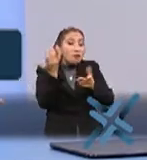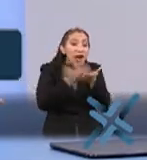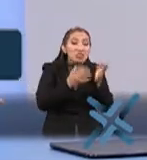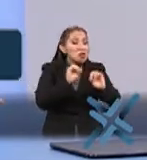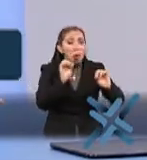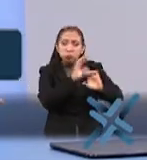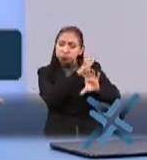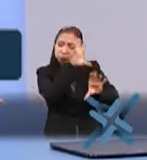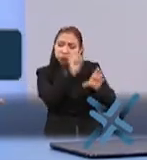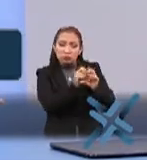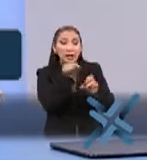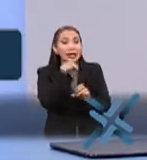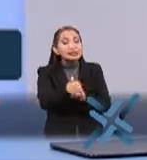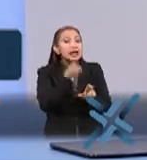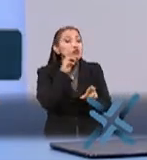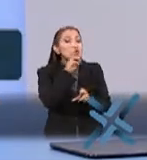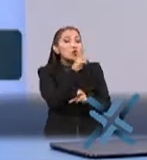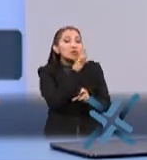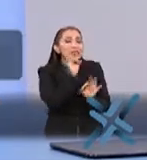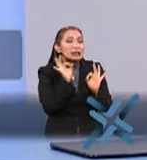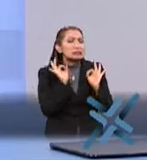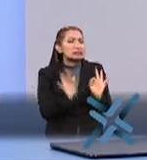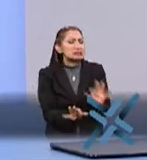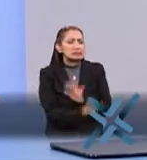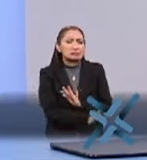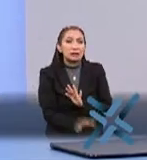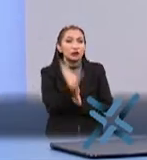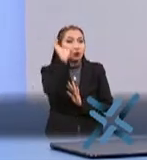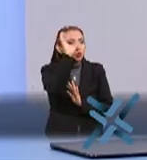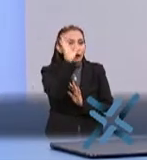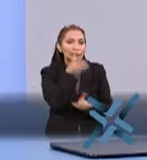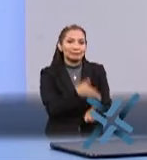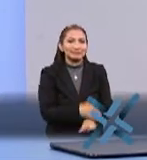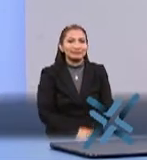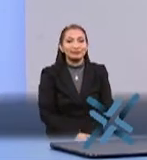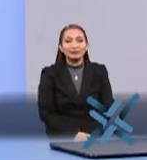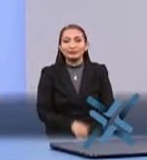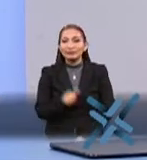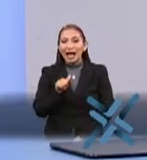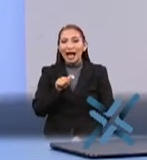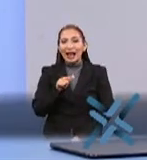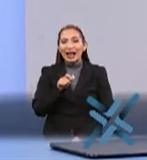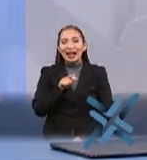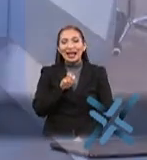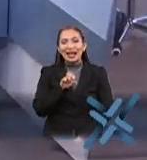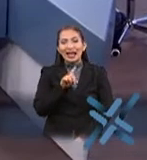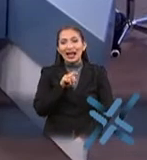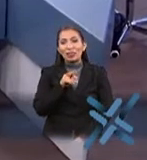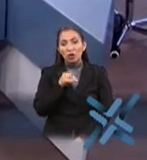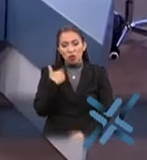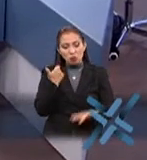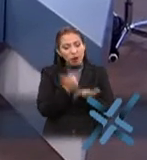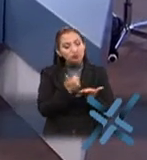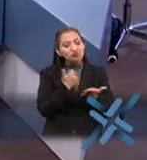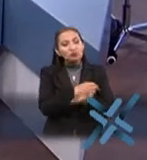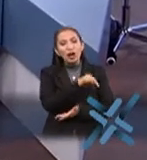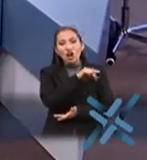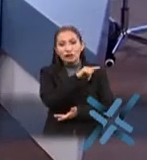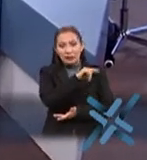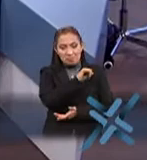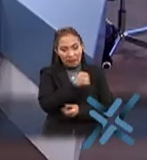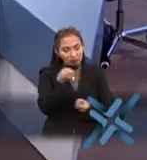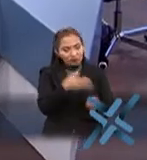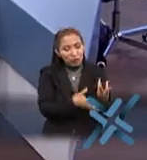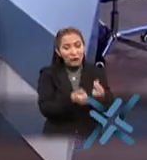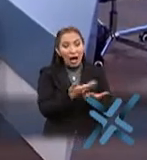tanto noticiosos estrictamente como fundamentalmente culturales. Pues Alejandro, estaremos colaborando muy de cerca con Notimex,